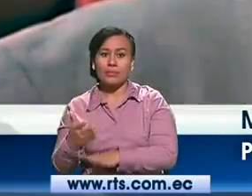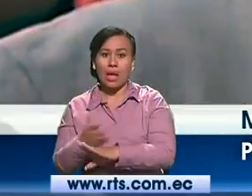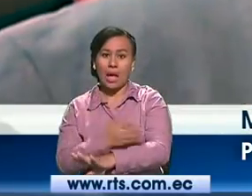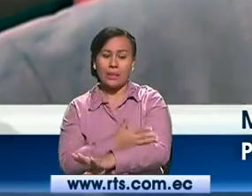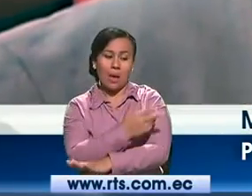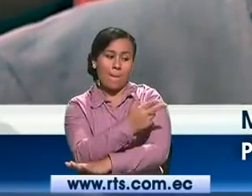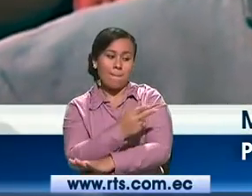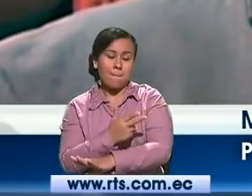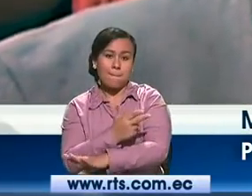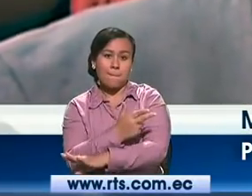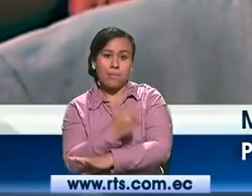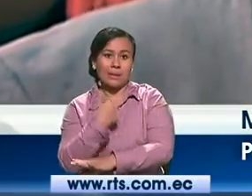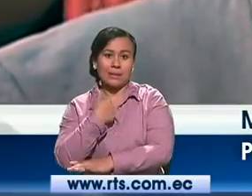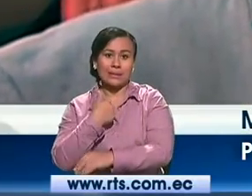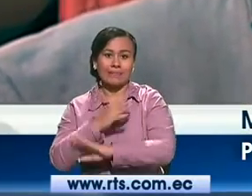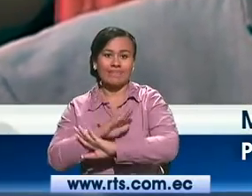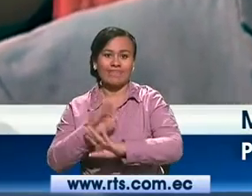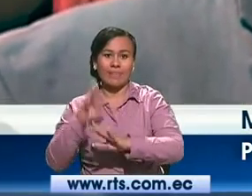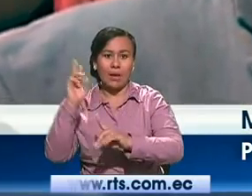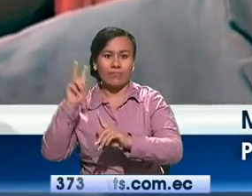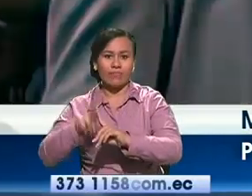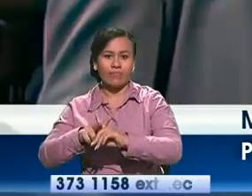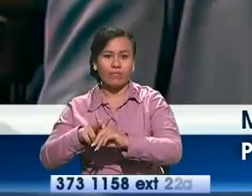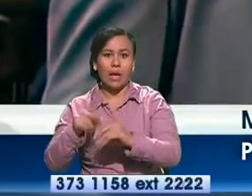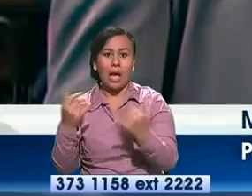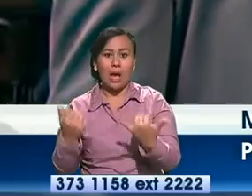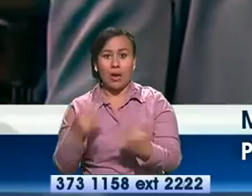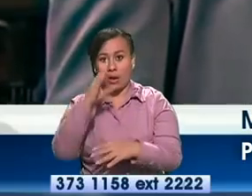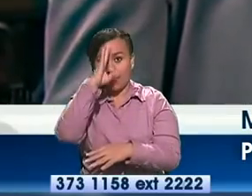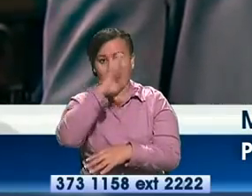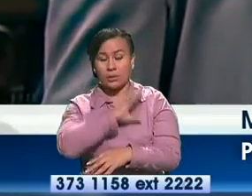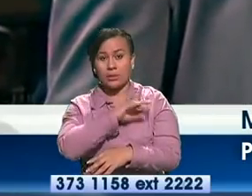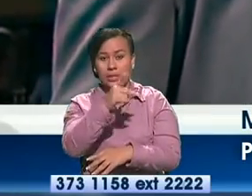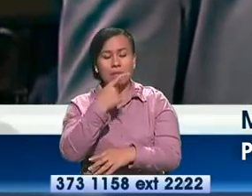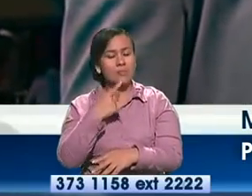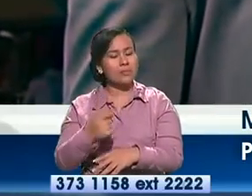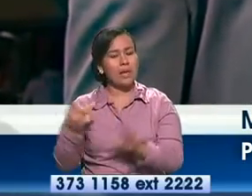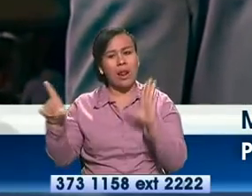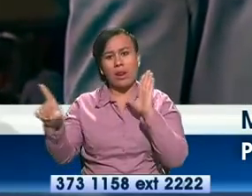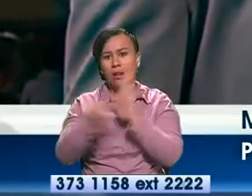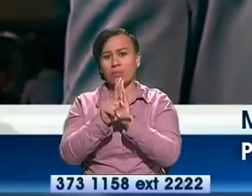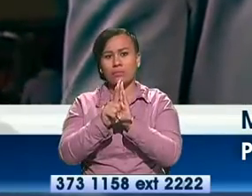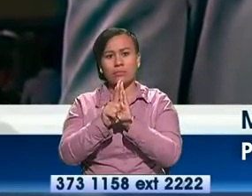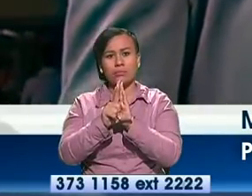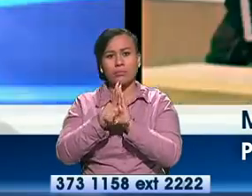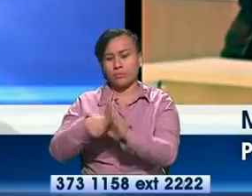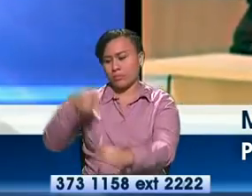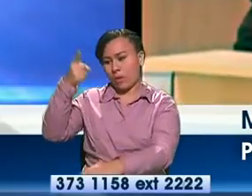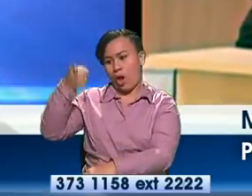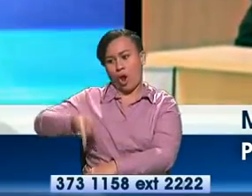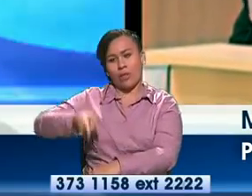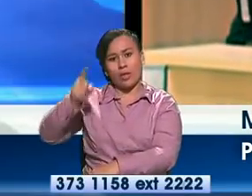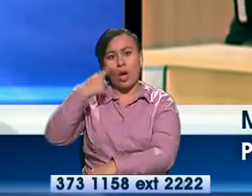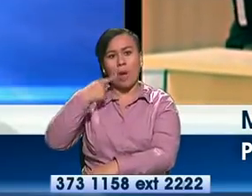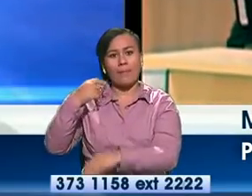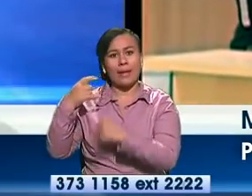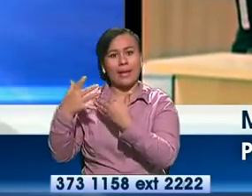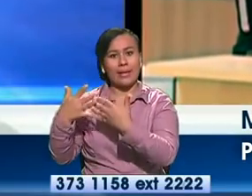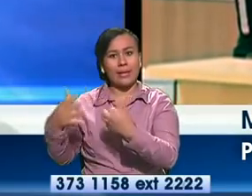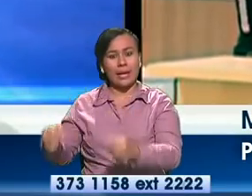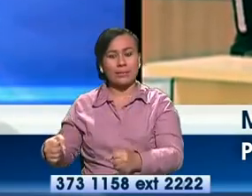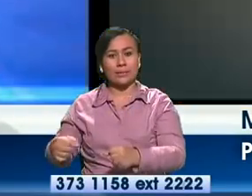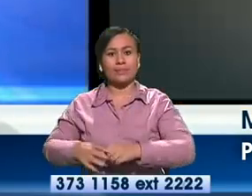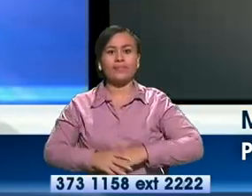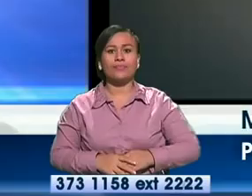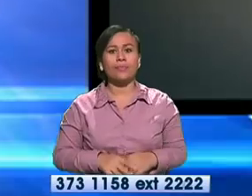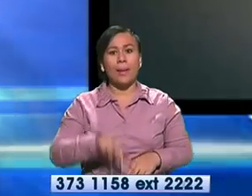fiscalía solicitó orden de prisión preventiva y todo el peso del Código Orgánico Integral Penal, cuya pena privativa de libertad